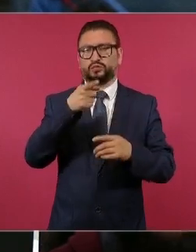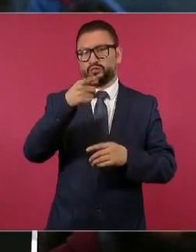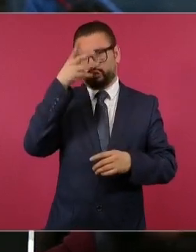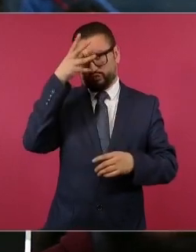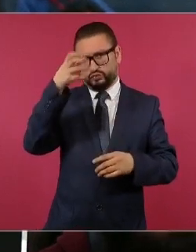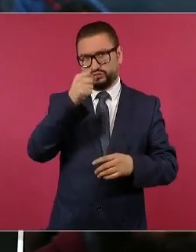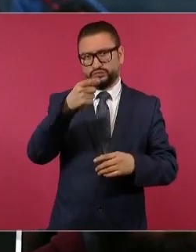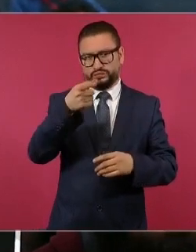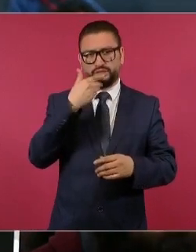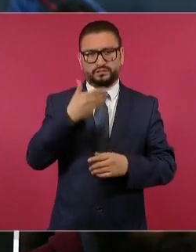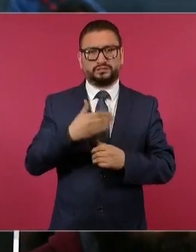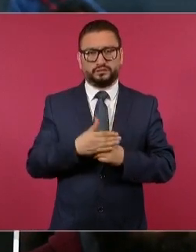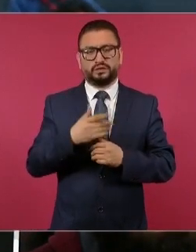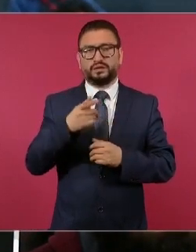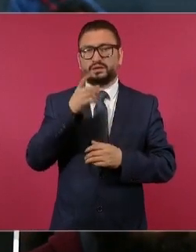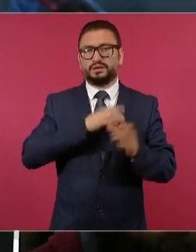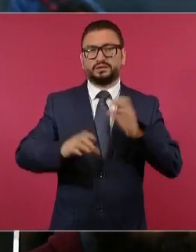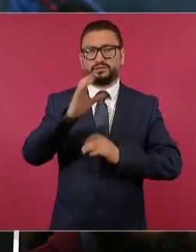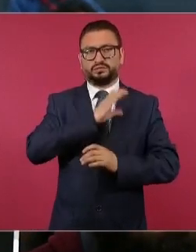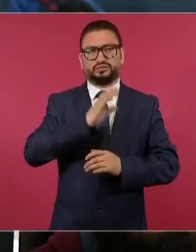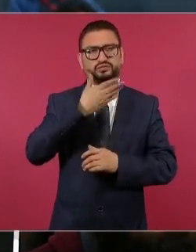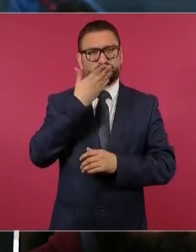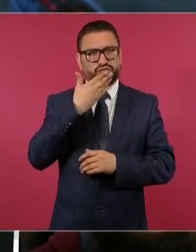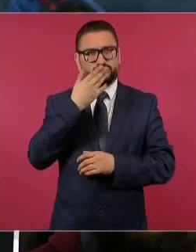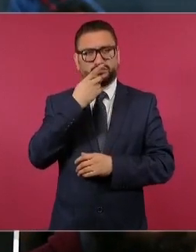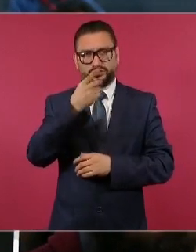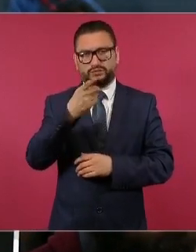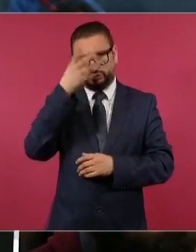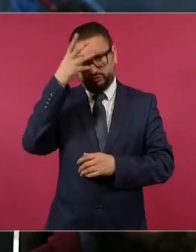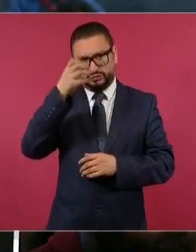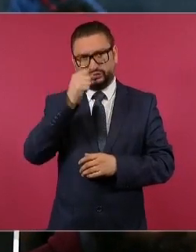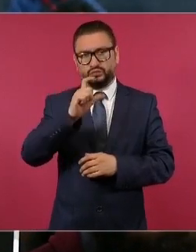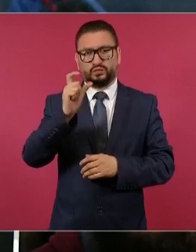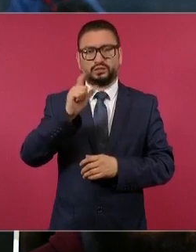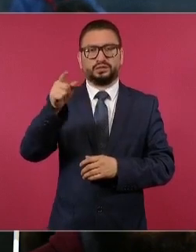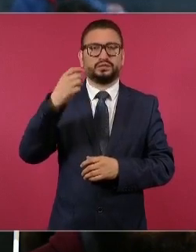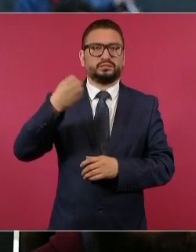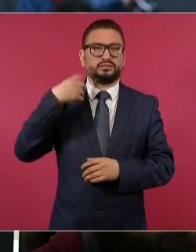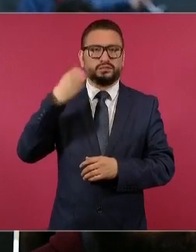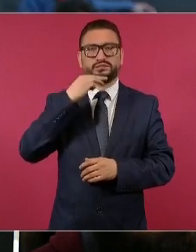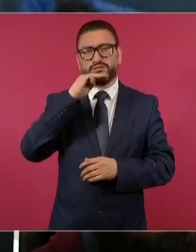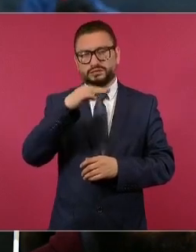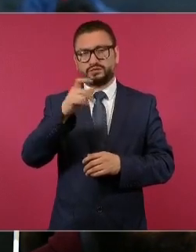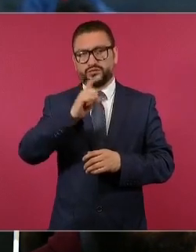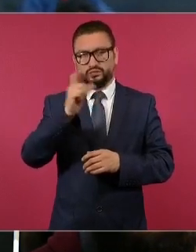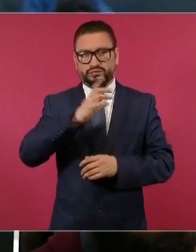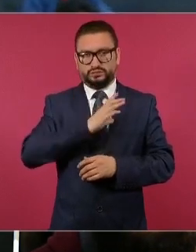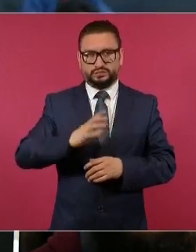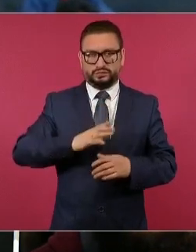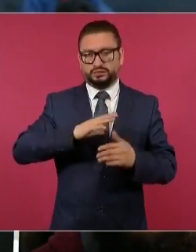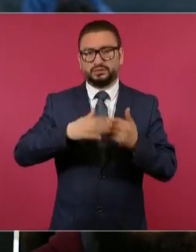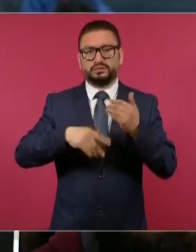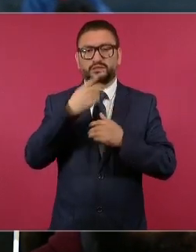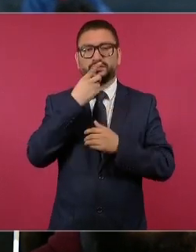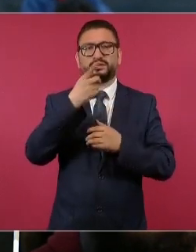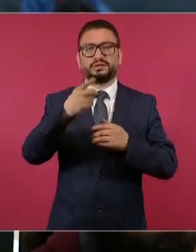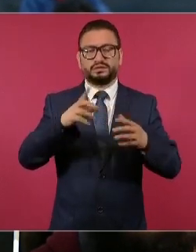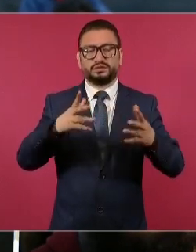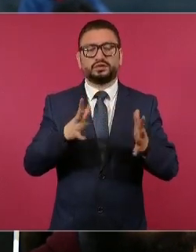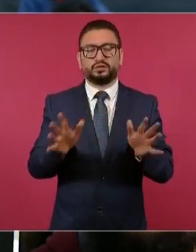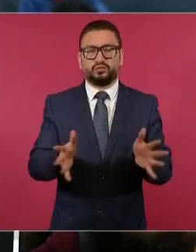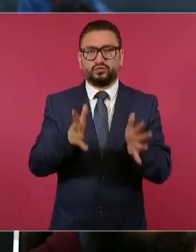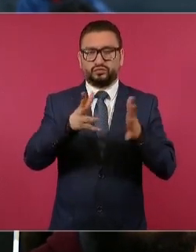que ha acuñado la doctora Claudia Sheinbaum, ahora que ofrece sus mensajes después de las elecciones, esto de la prosperidad compartida,